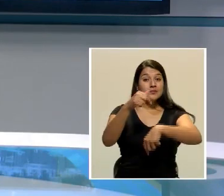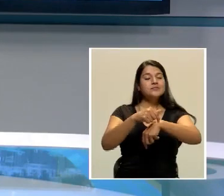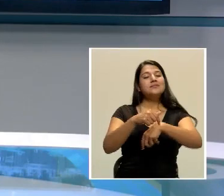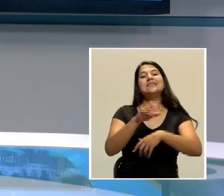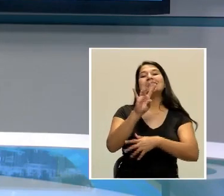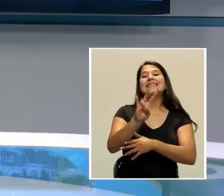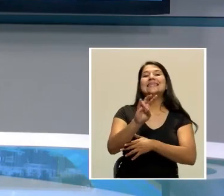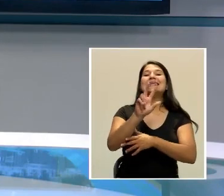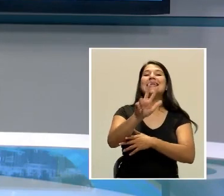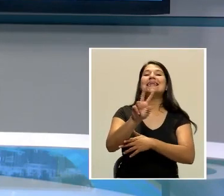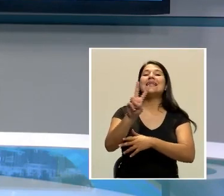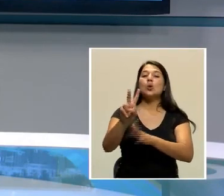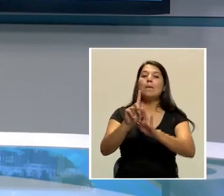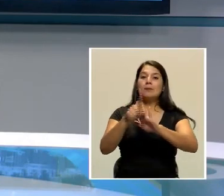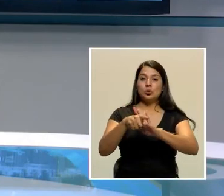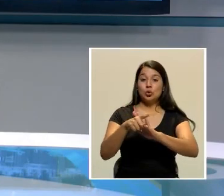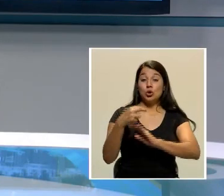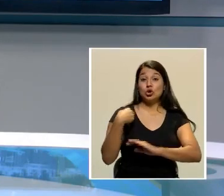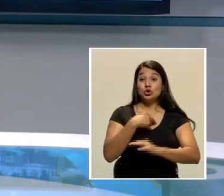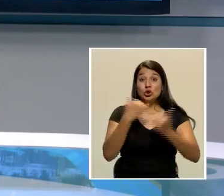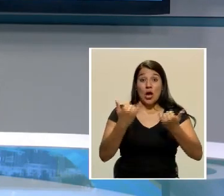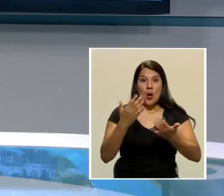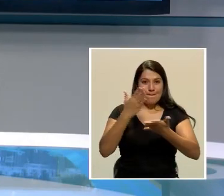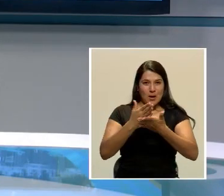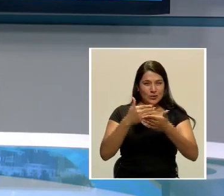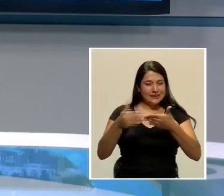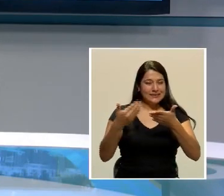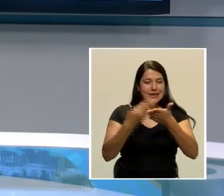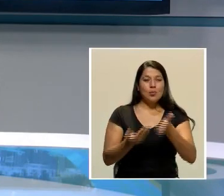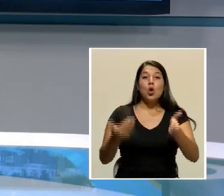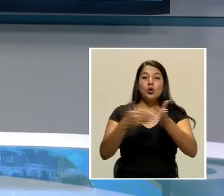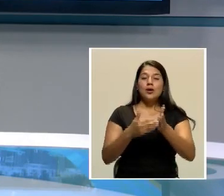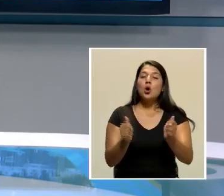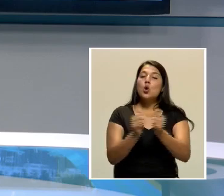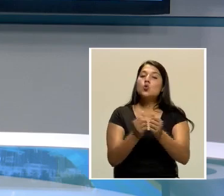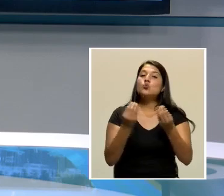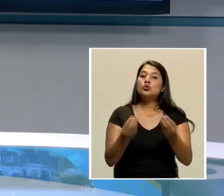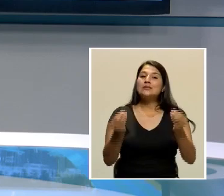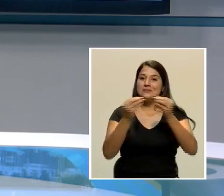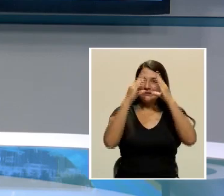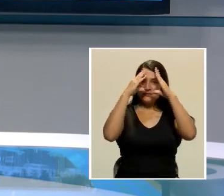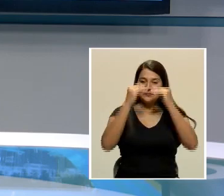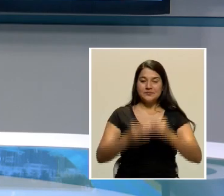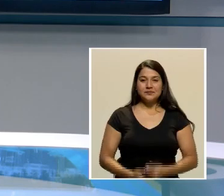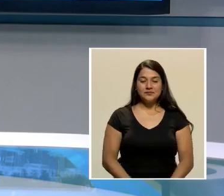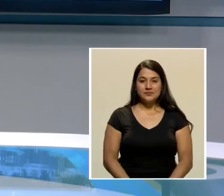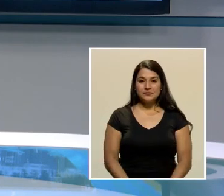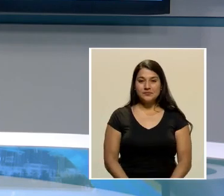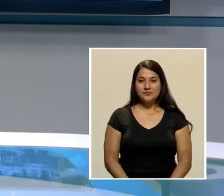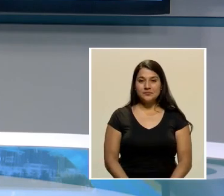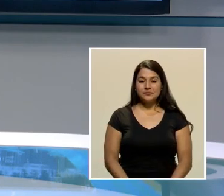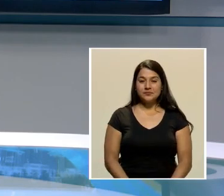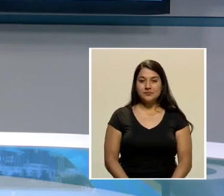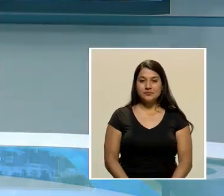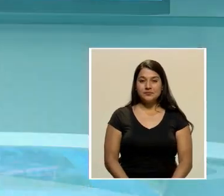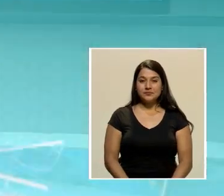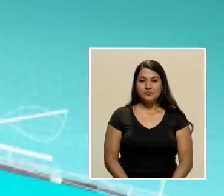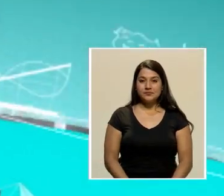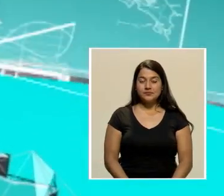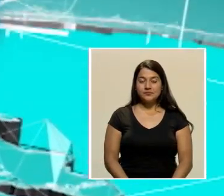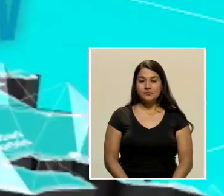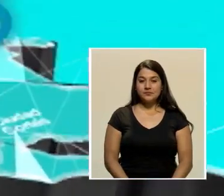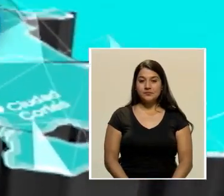este préstamo con el BID desde que inició la pandemia. Ahora la aprobación de este proyecto quedará en manos de la Asamblea Legislativa.